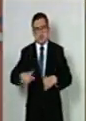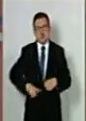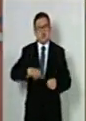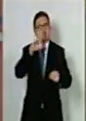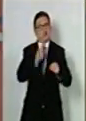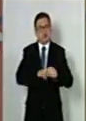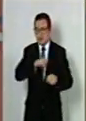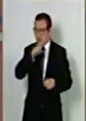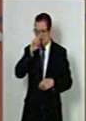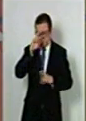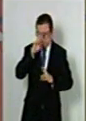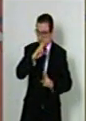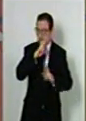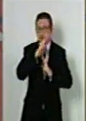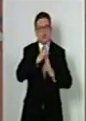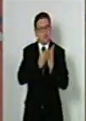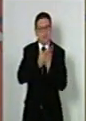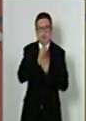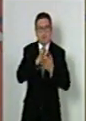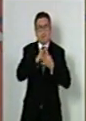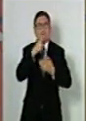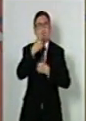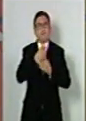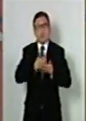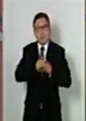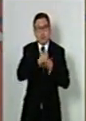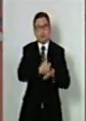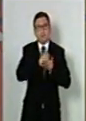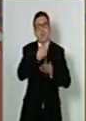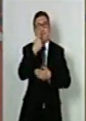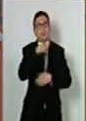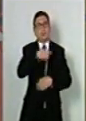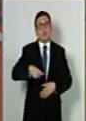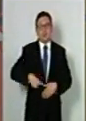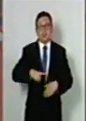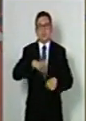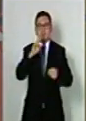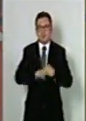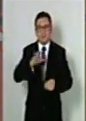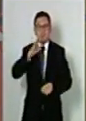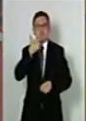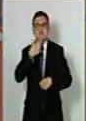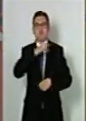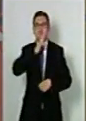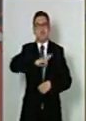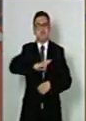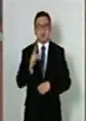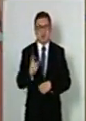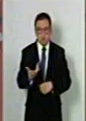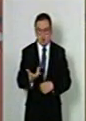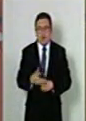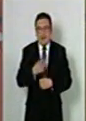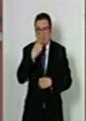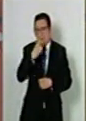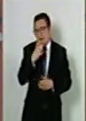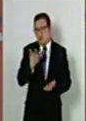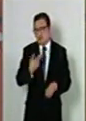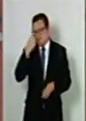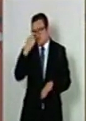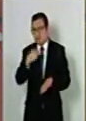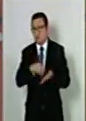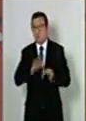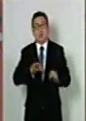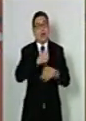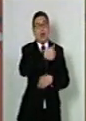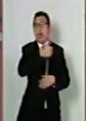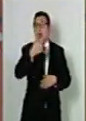que requiere facilidades para que sea un buen gobernador, para tener un mejor Chihuahua. Y yo creo que eso, desprovisto de toda